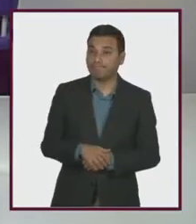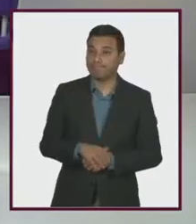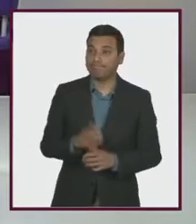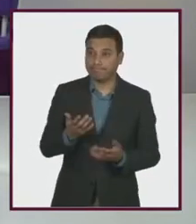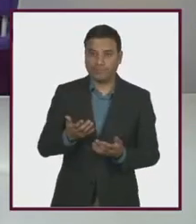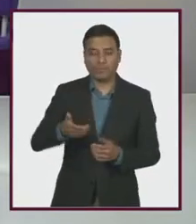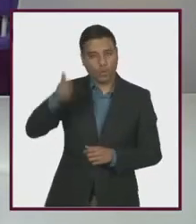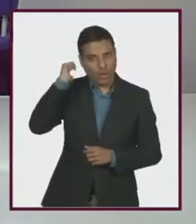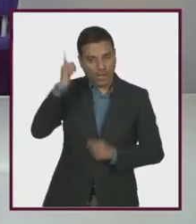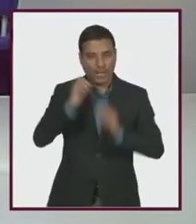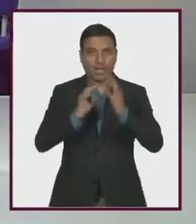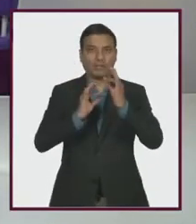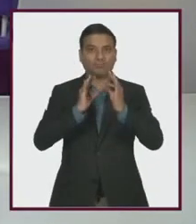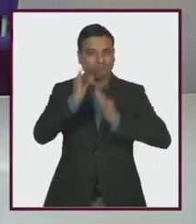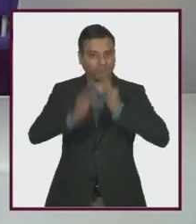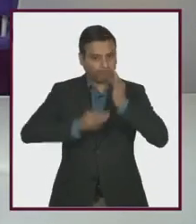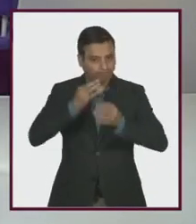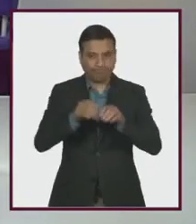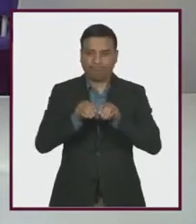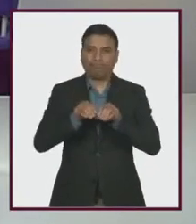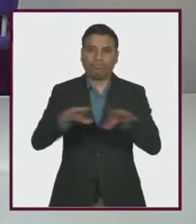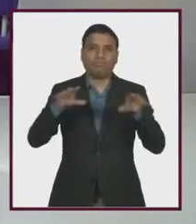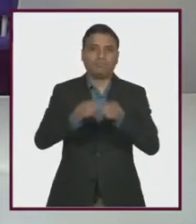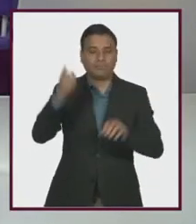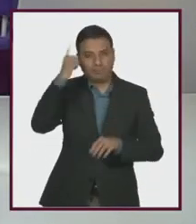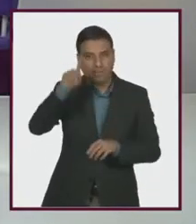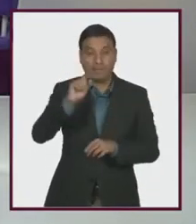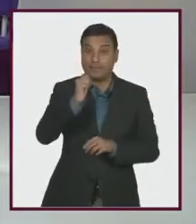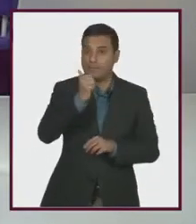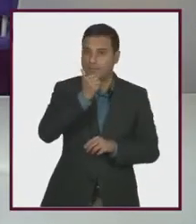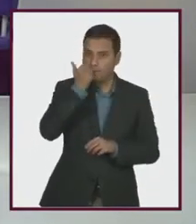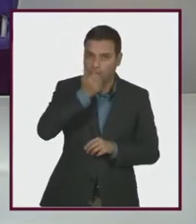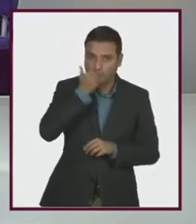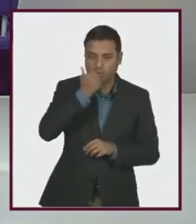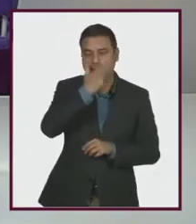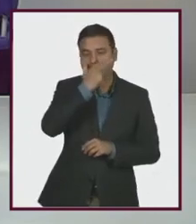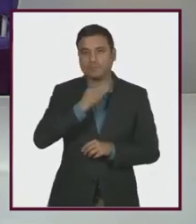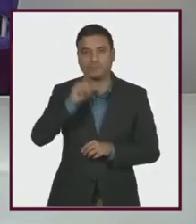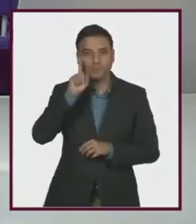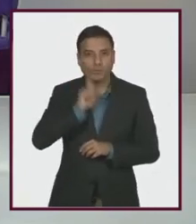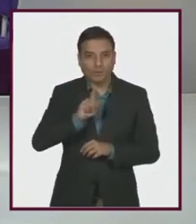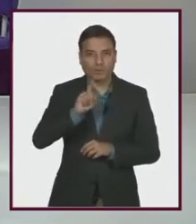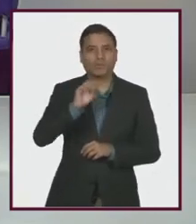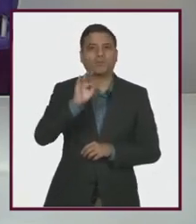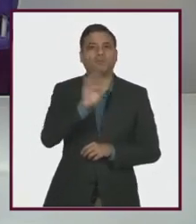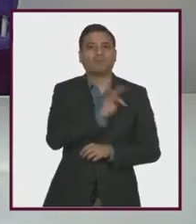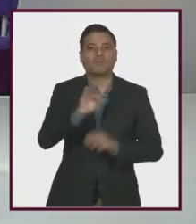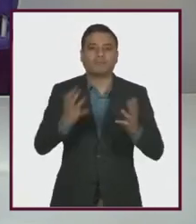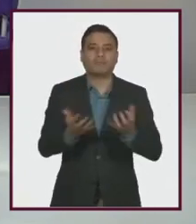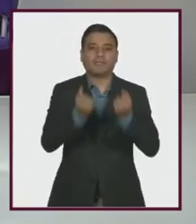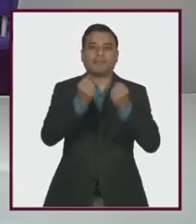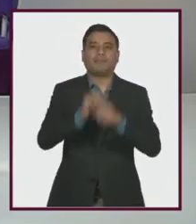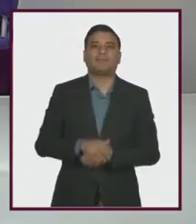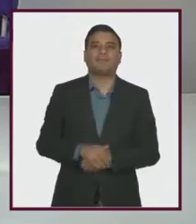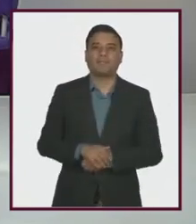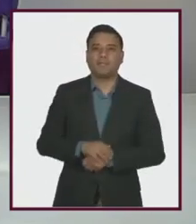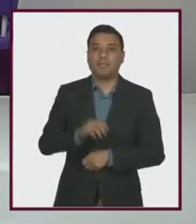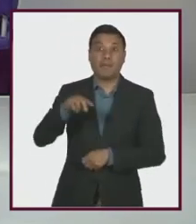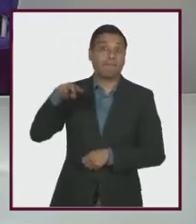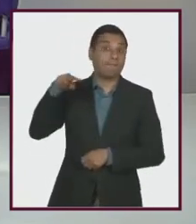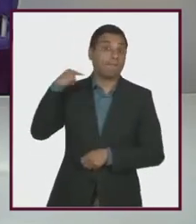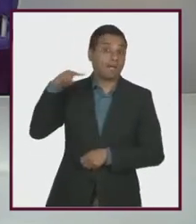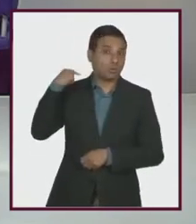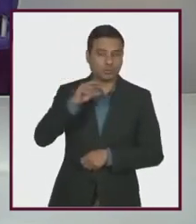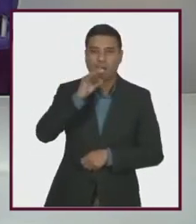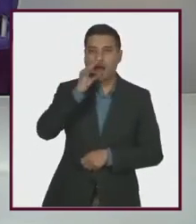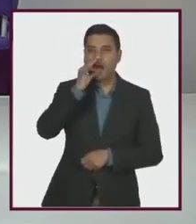la campaña se logre el propósito de poner a nuestros alumnos, a nuestras alumnas fuera de este riesgo. Saludos desde Boca del Río, Veracruz, un saludo